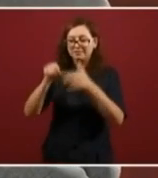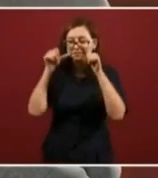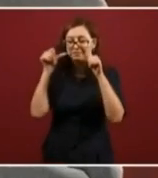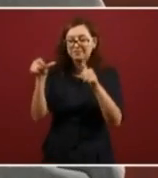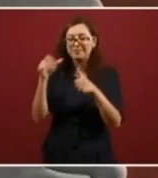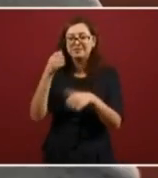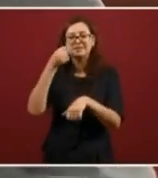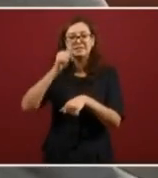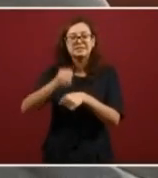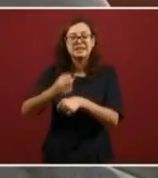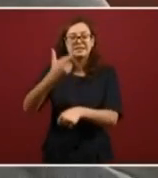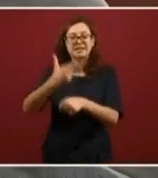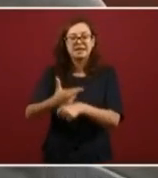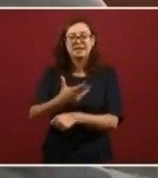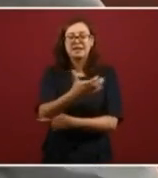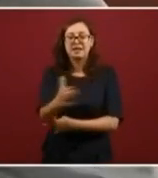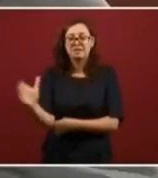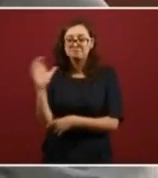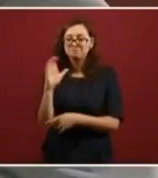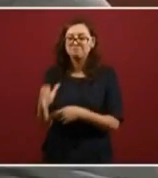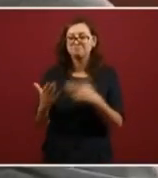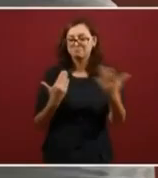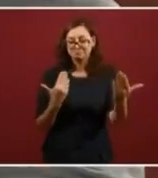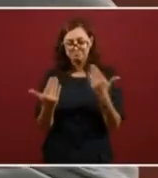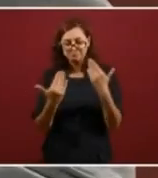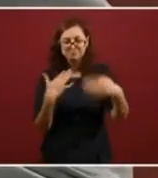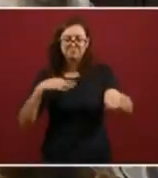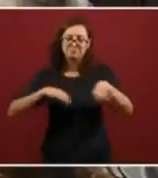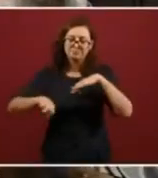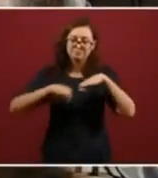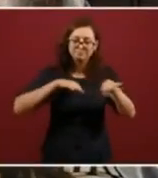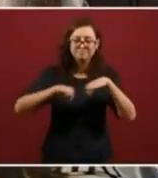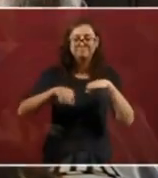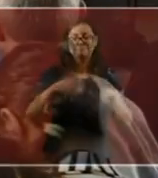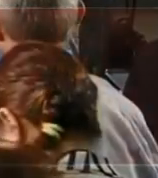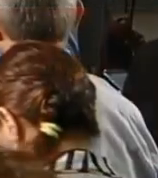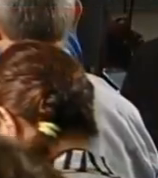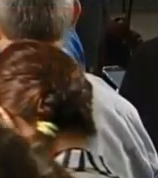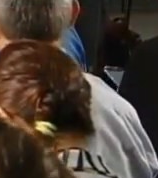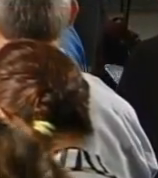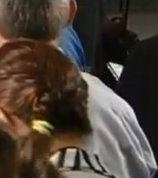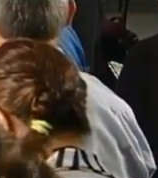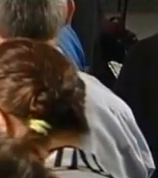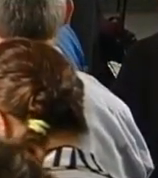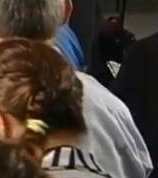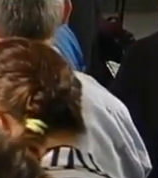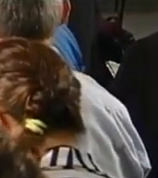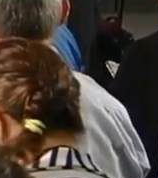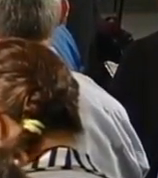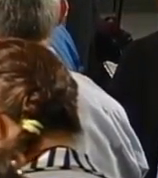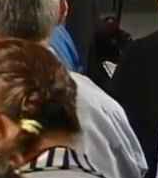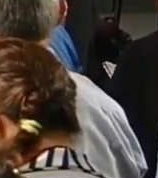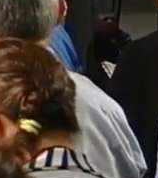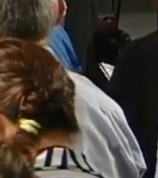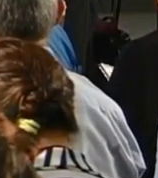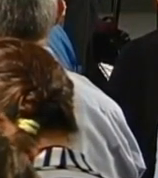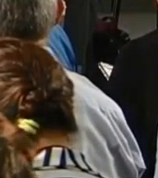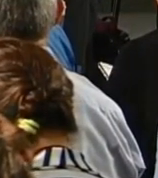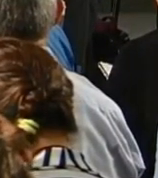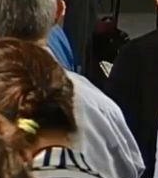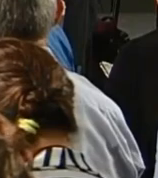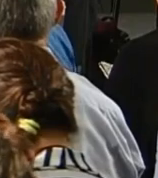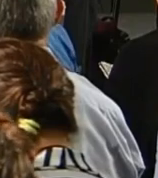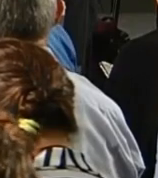está trabajando y estamos comparando y estamos complementando la información que viene en los padrones con la ubicación